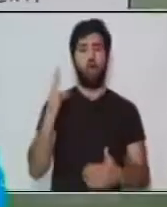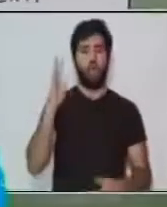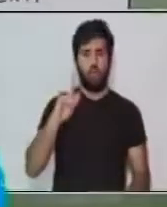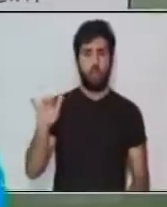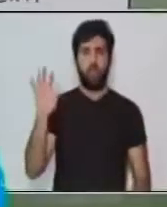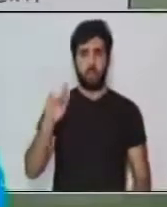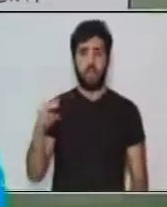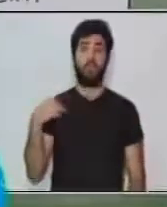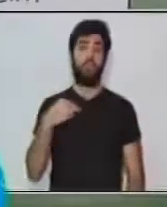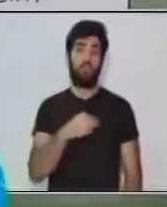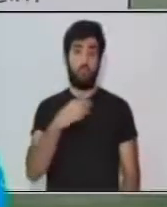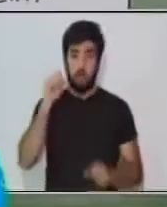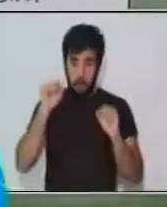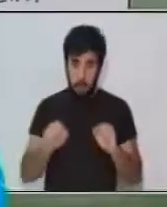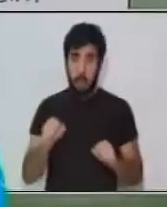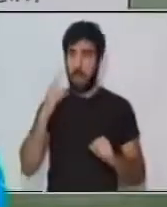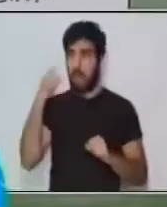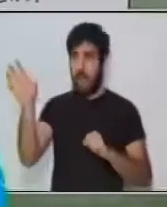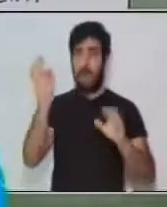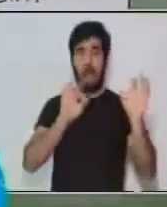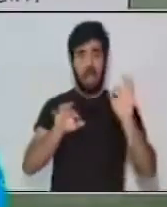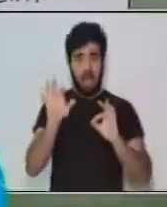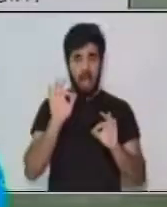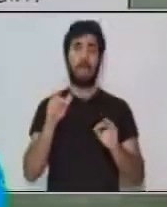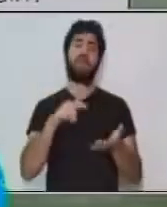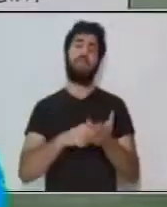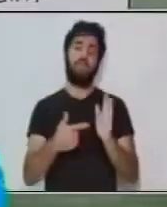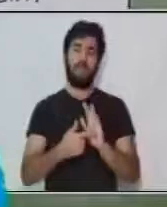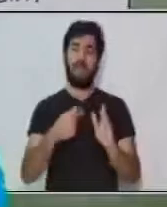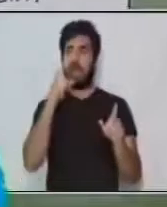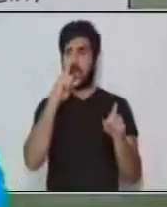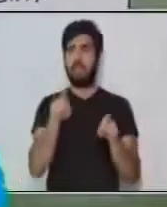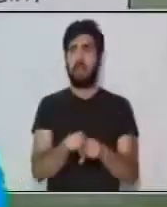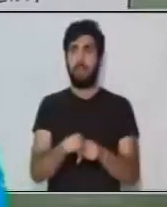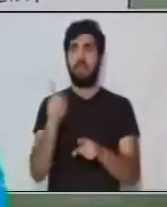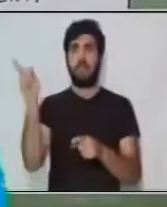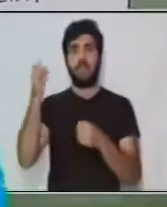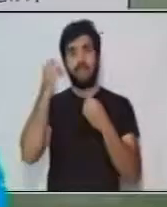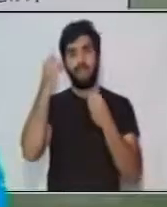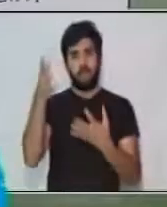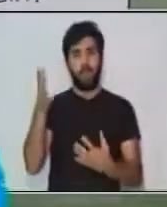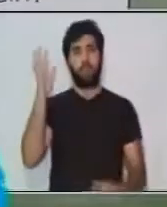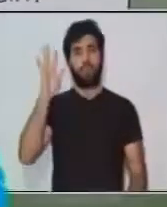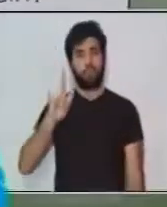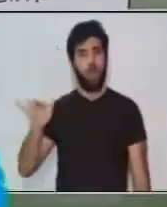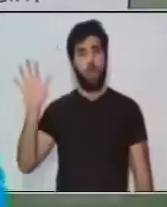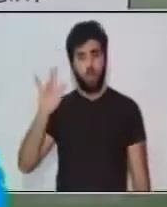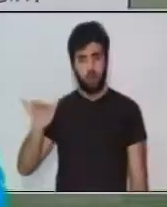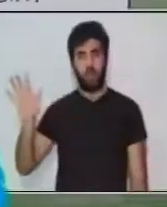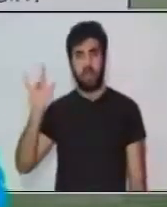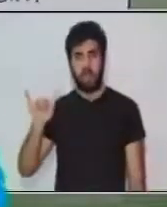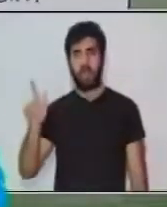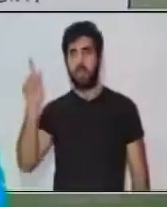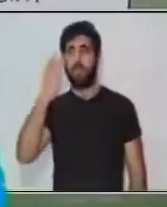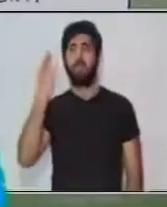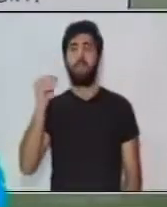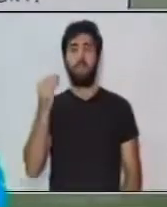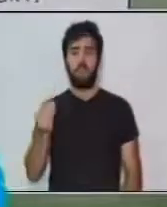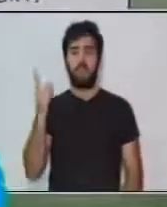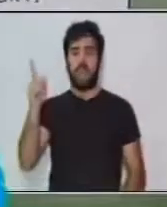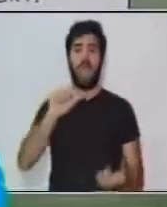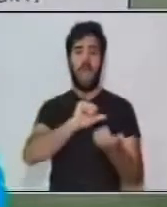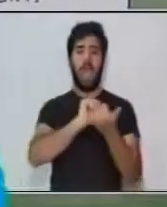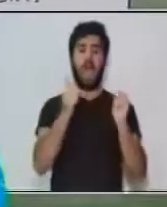podemos identificar de una forma internacional, también son fuentes de información diarias, porque son actualizadas cada